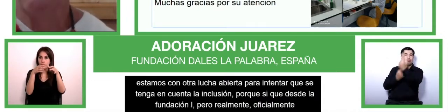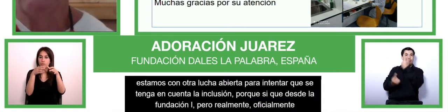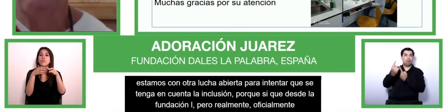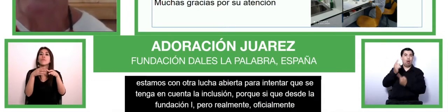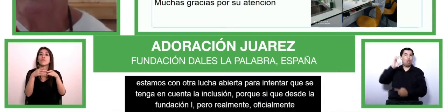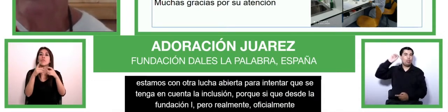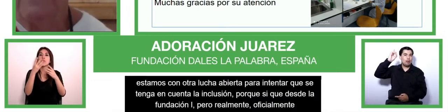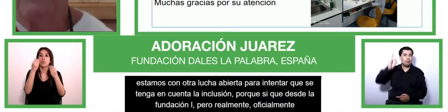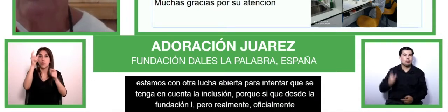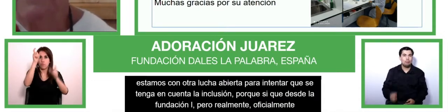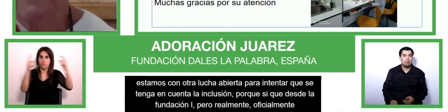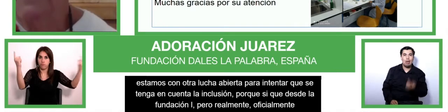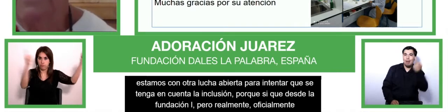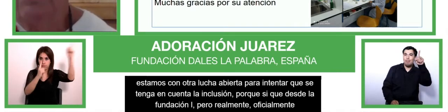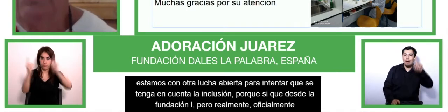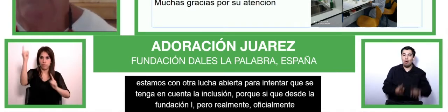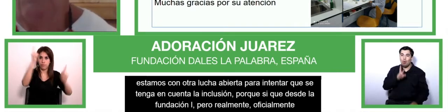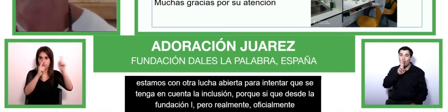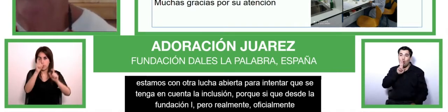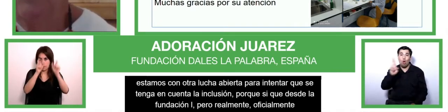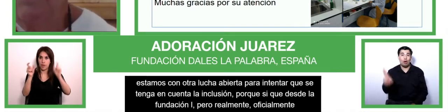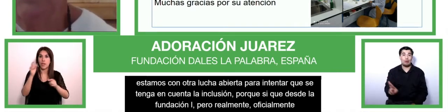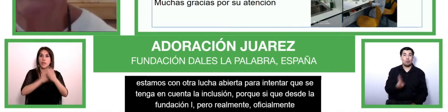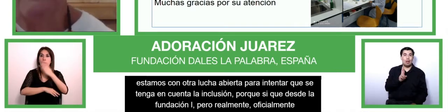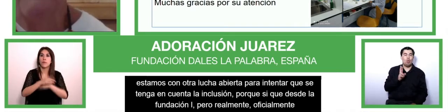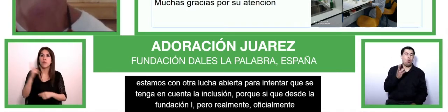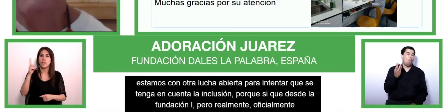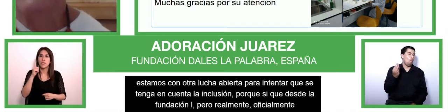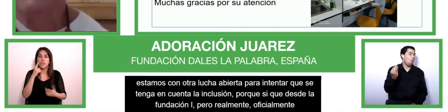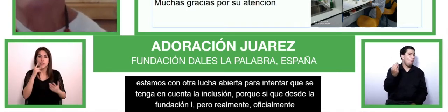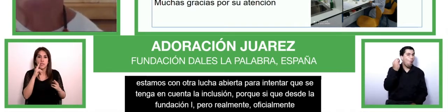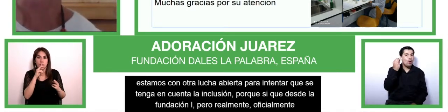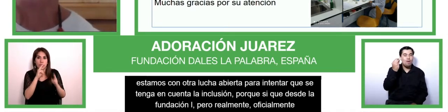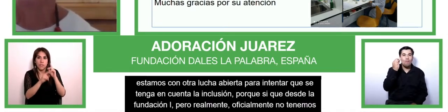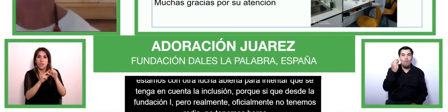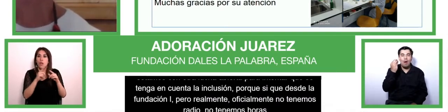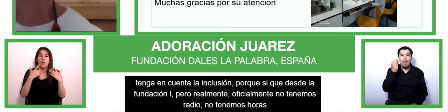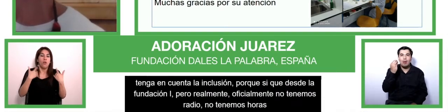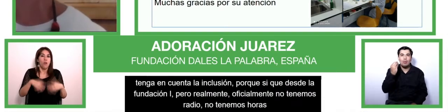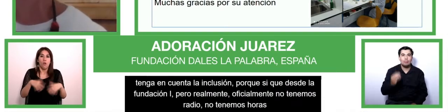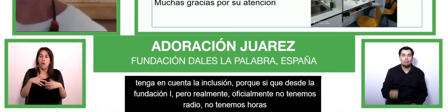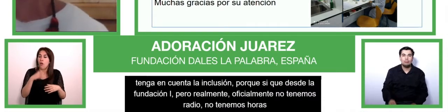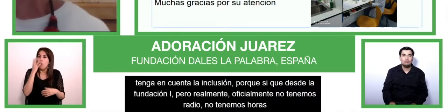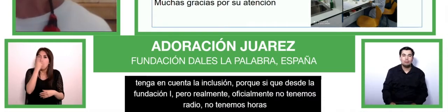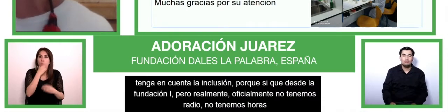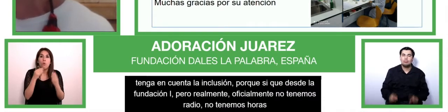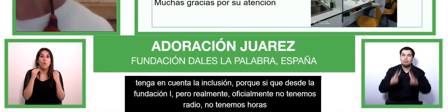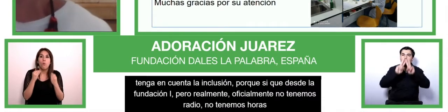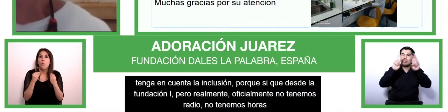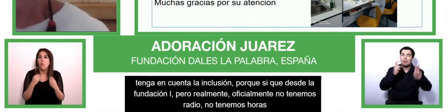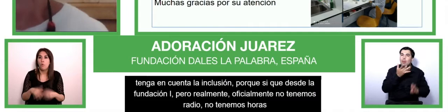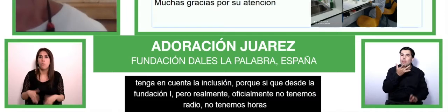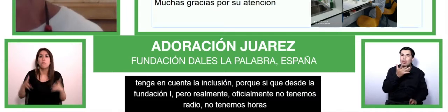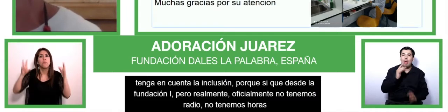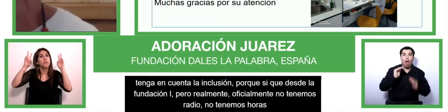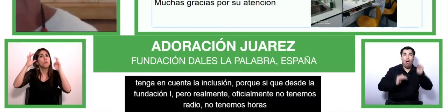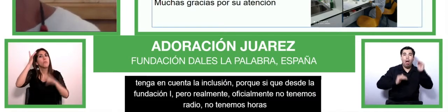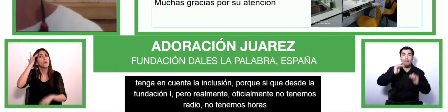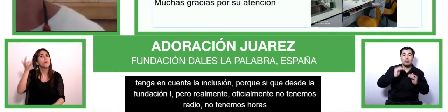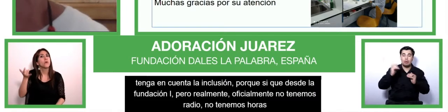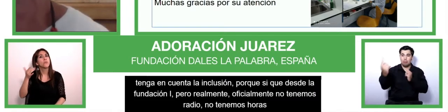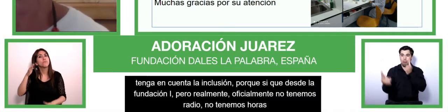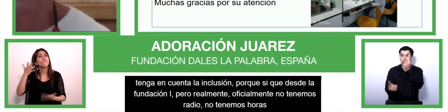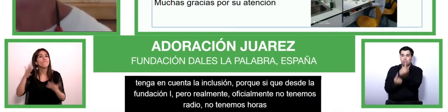Pero los resultados están siendo muy, muy buenos, en el sentido de que de repente llegan